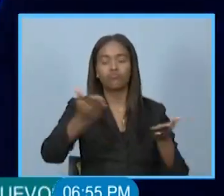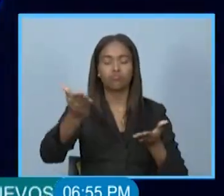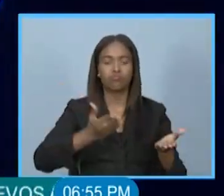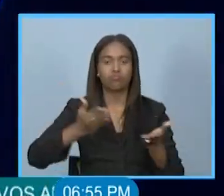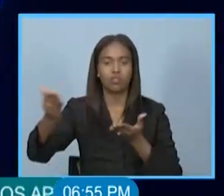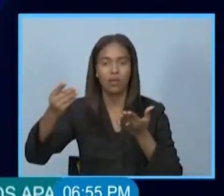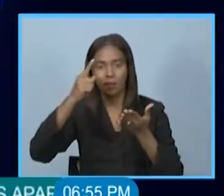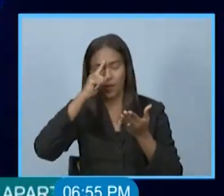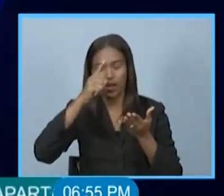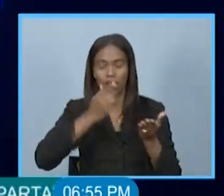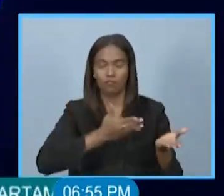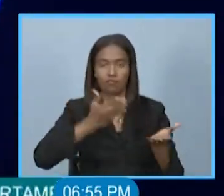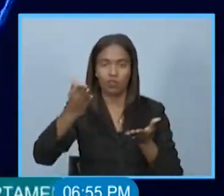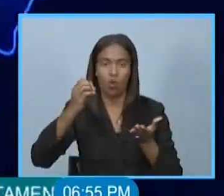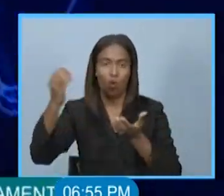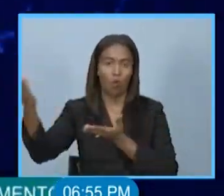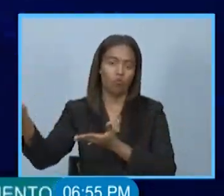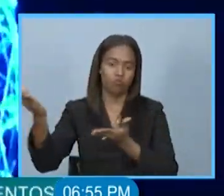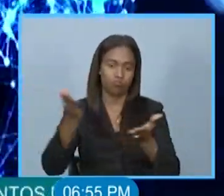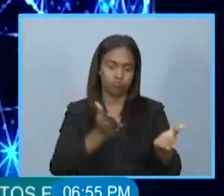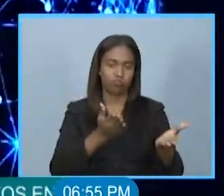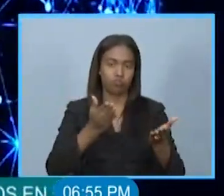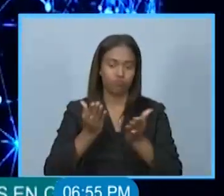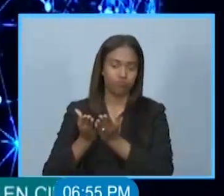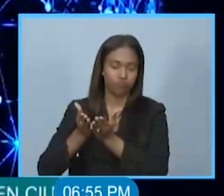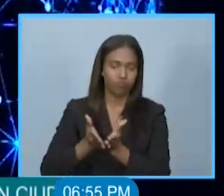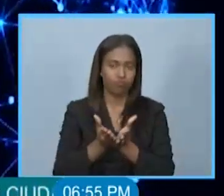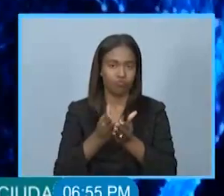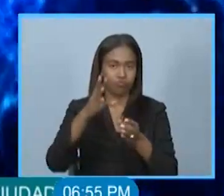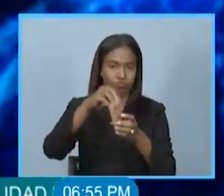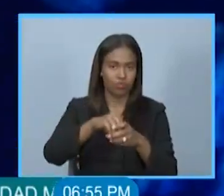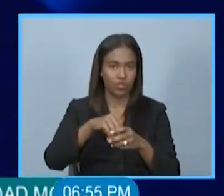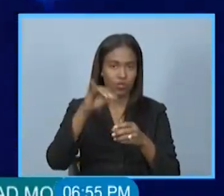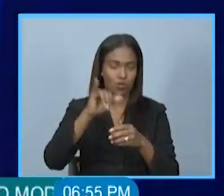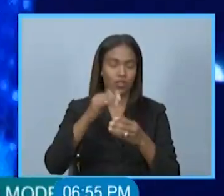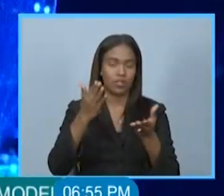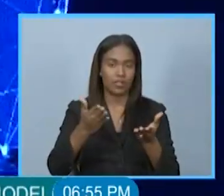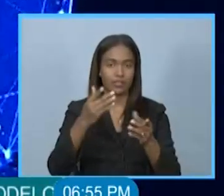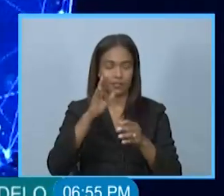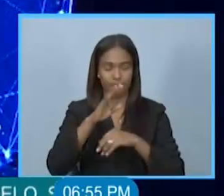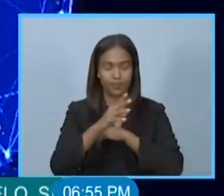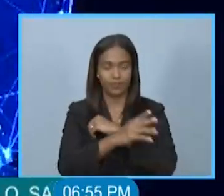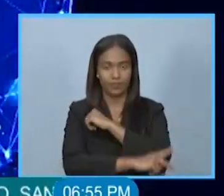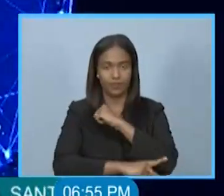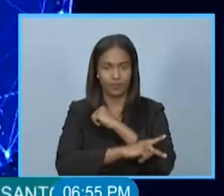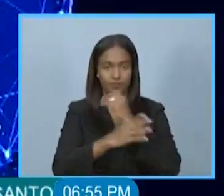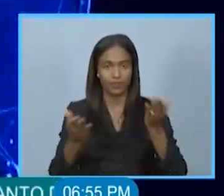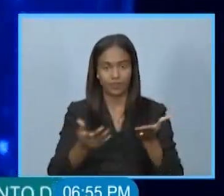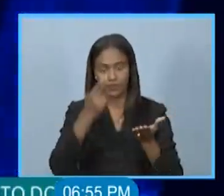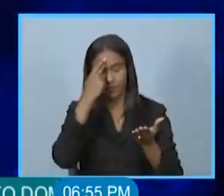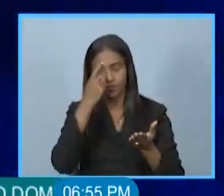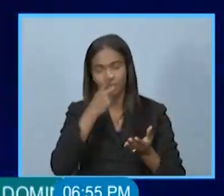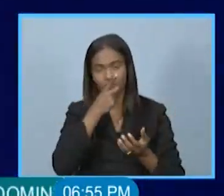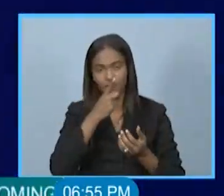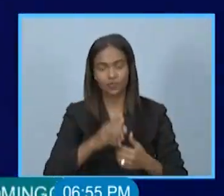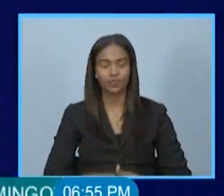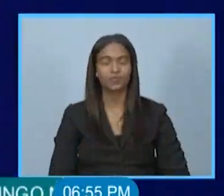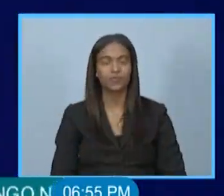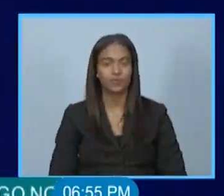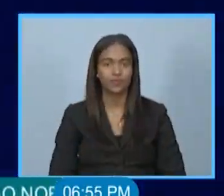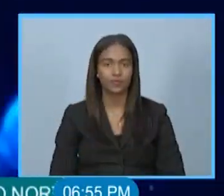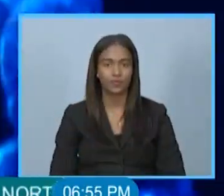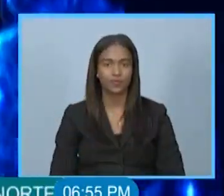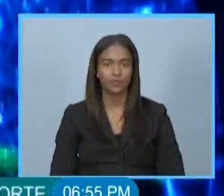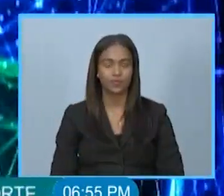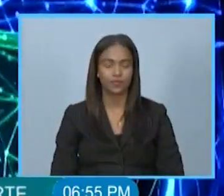mercancías para la importación y exportación de los puertos y pasos fronterizos del país Ramón Santana Álvarez central